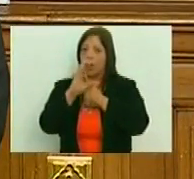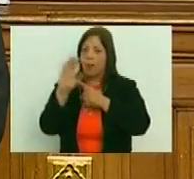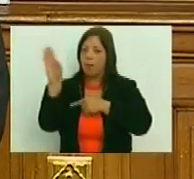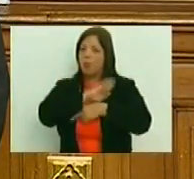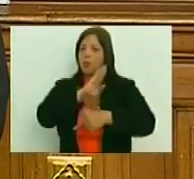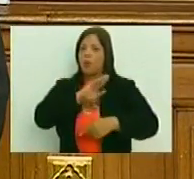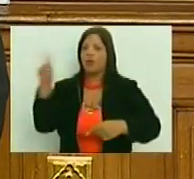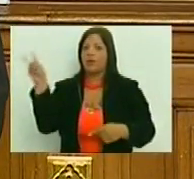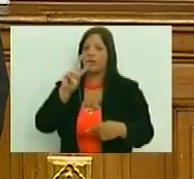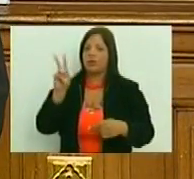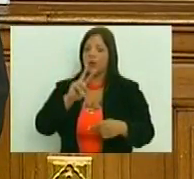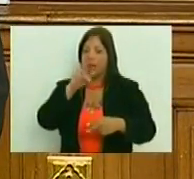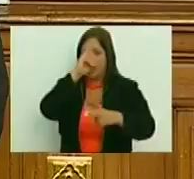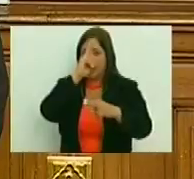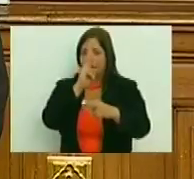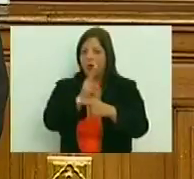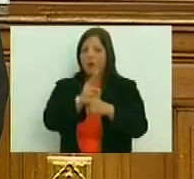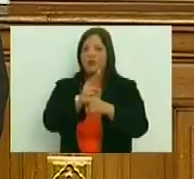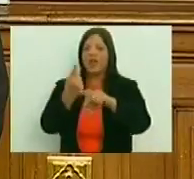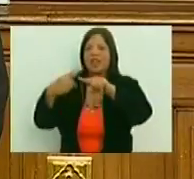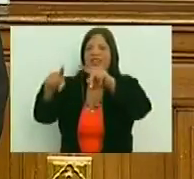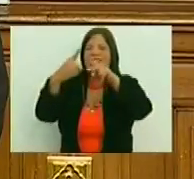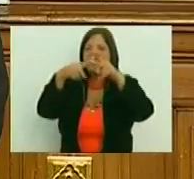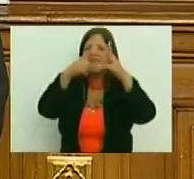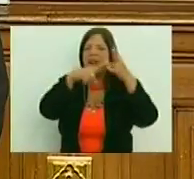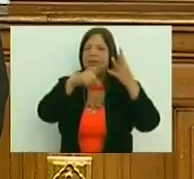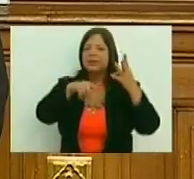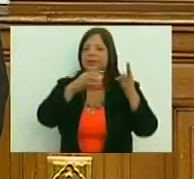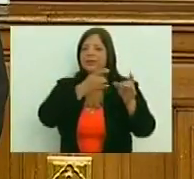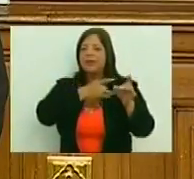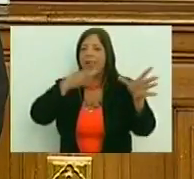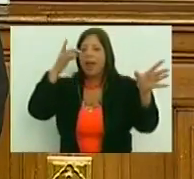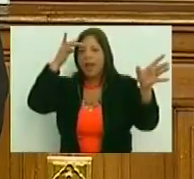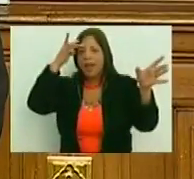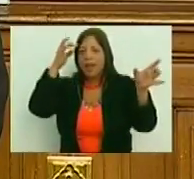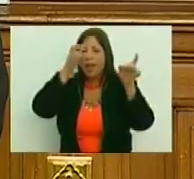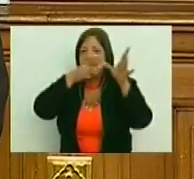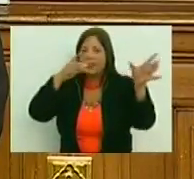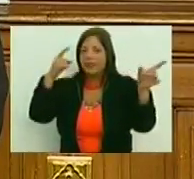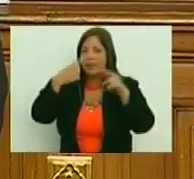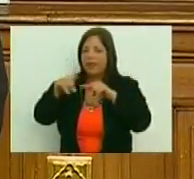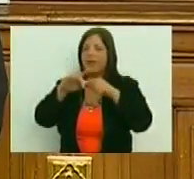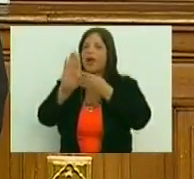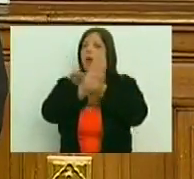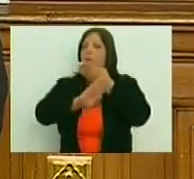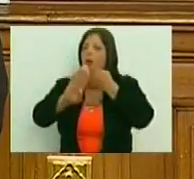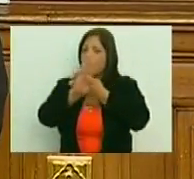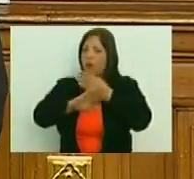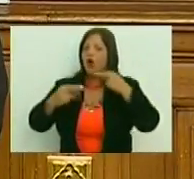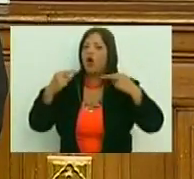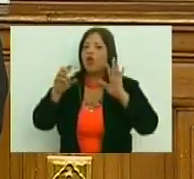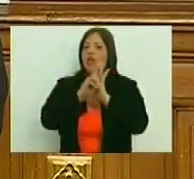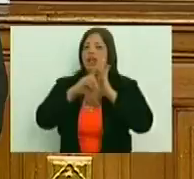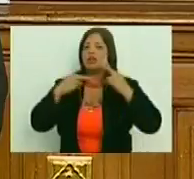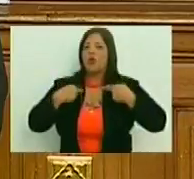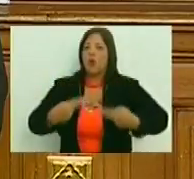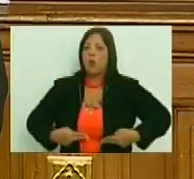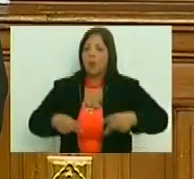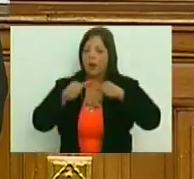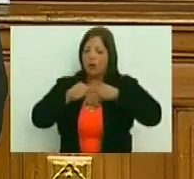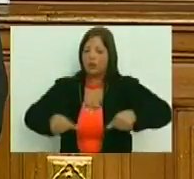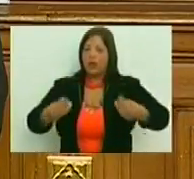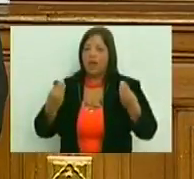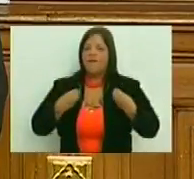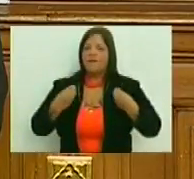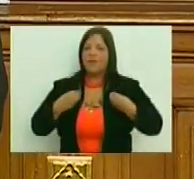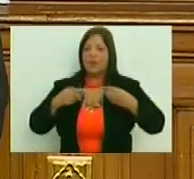patria, reconocer nuestra diversidad étnica y cultural, proteger los derechos humanos, conservar la vida en